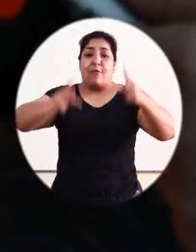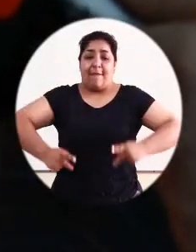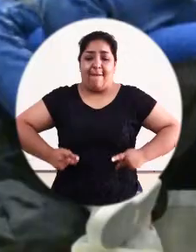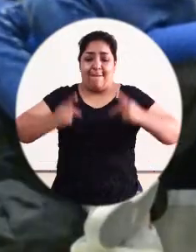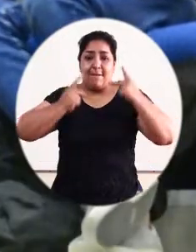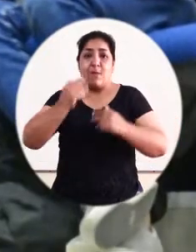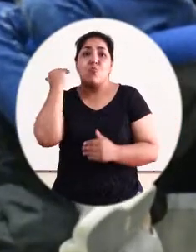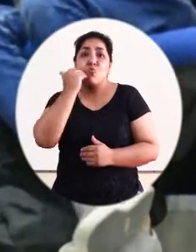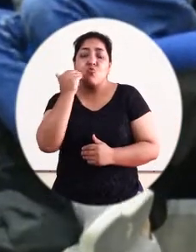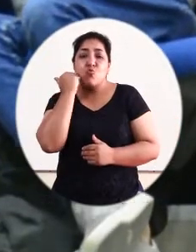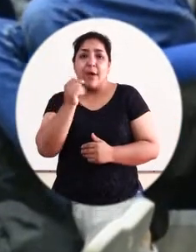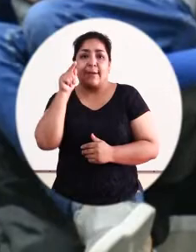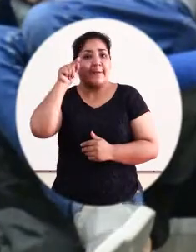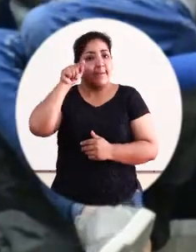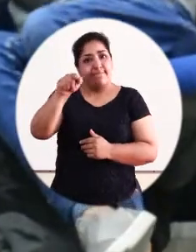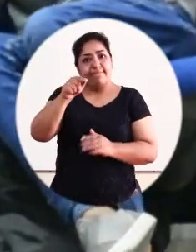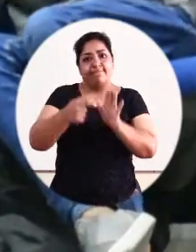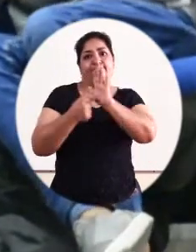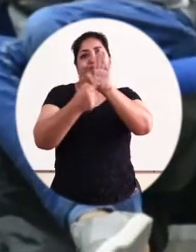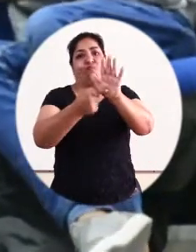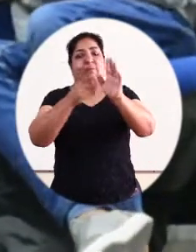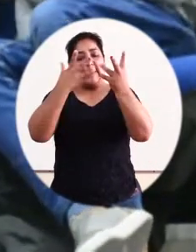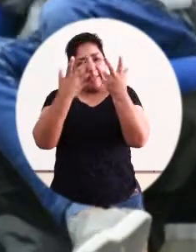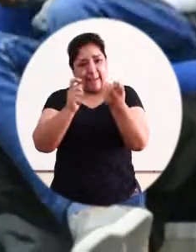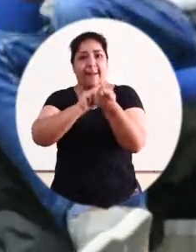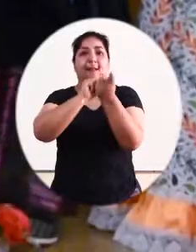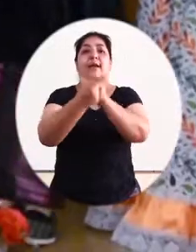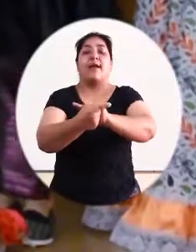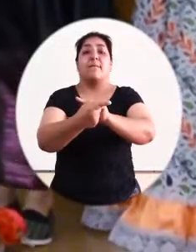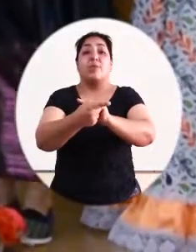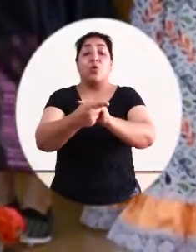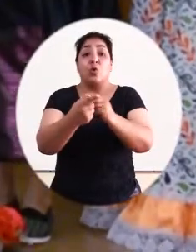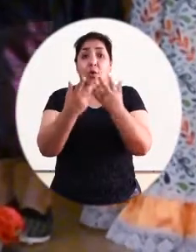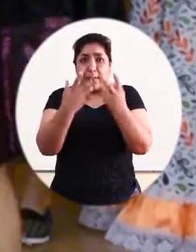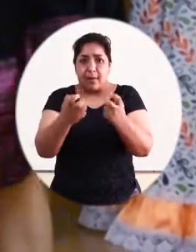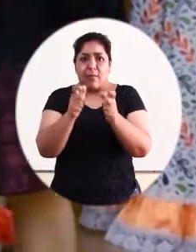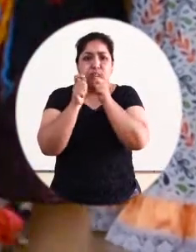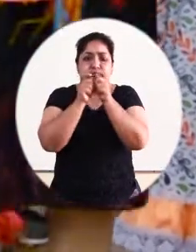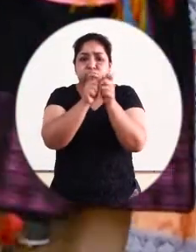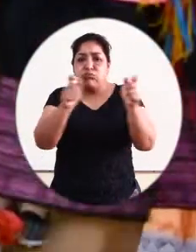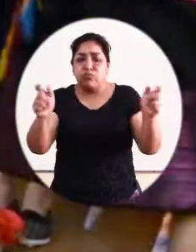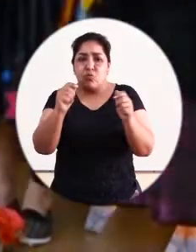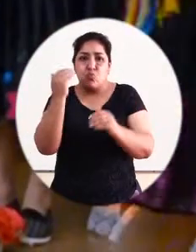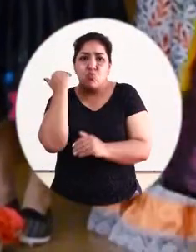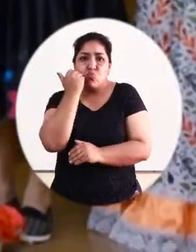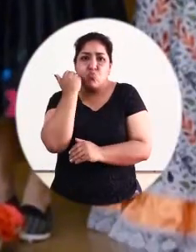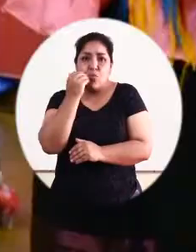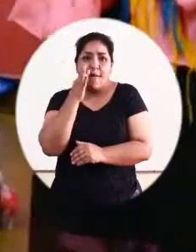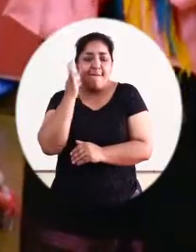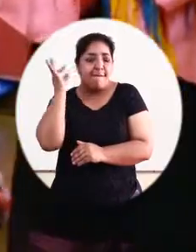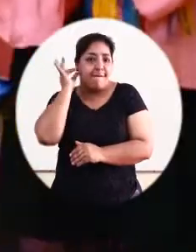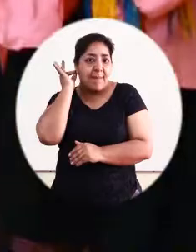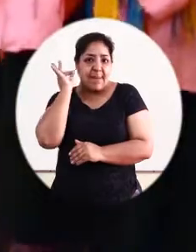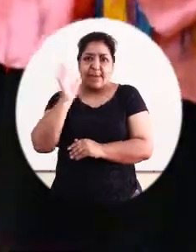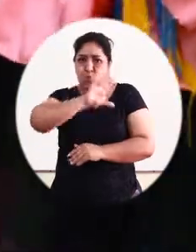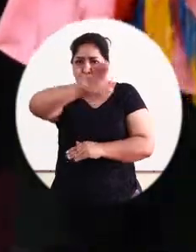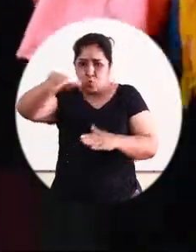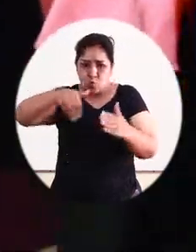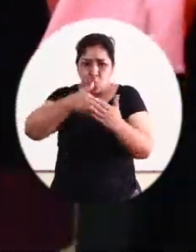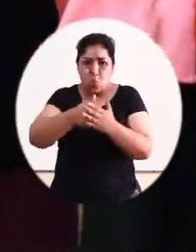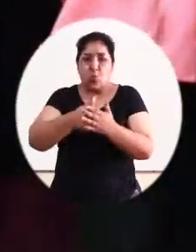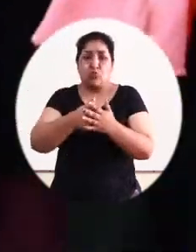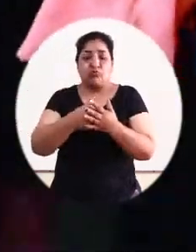la vida de las mujeres que han sido protagonistas del cambio y que logran que el resto de población femenina de todos los territorios